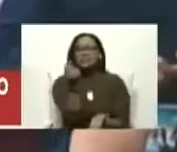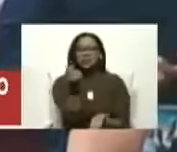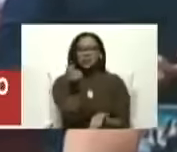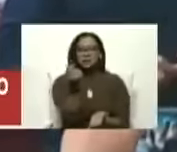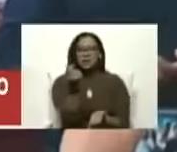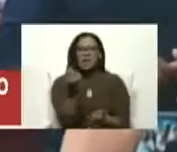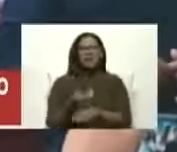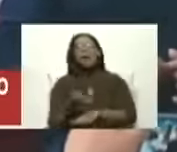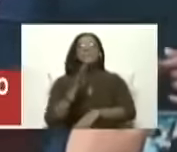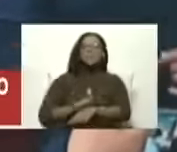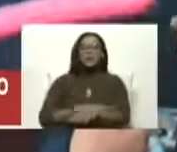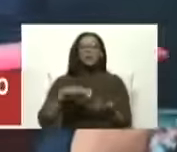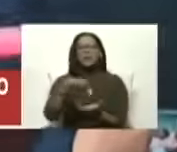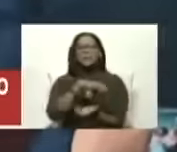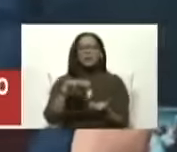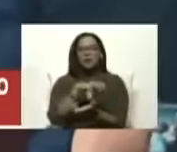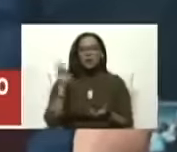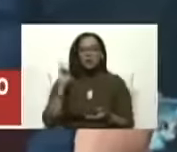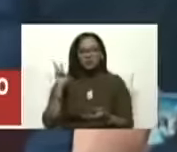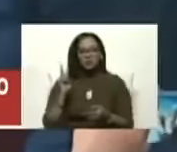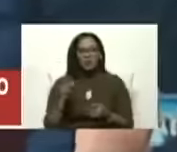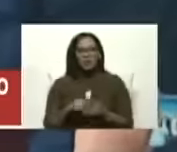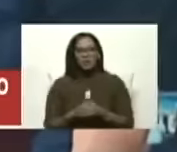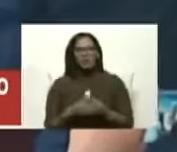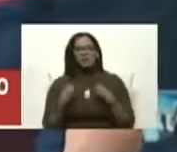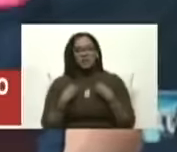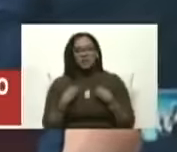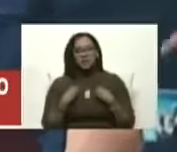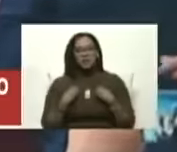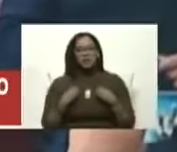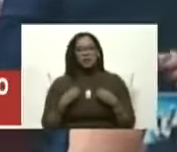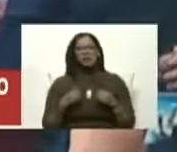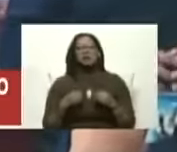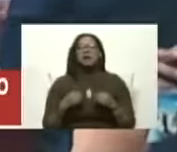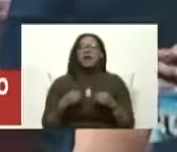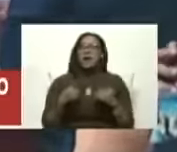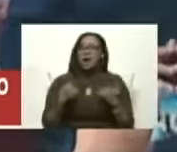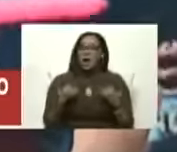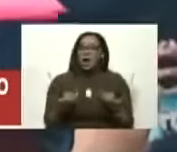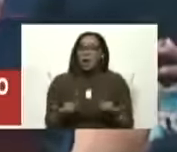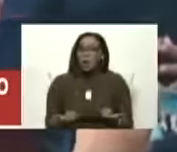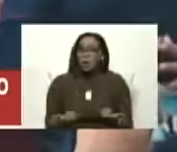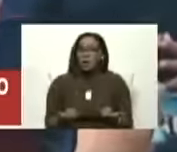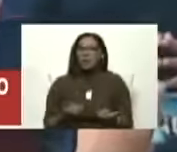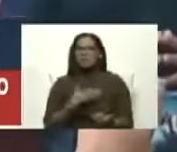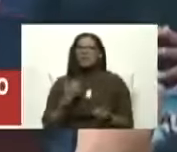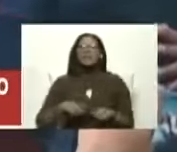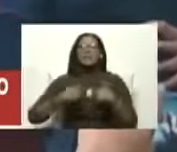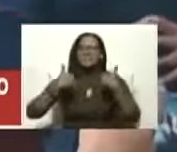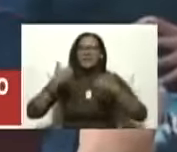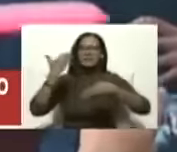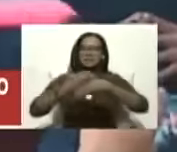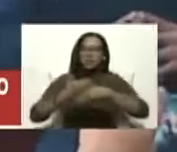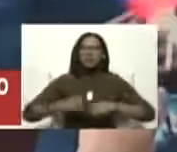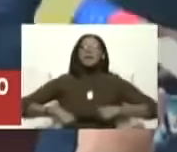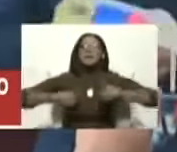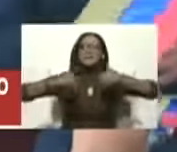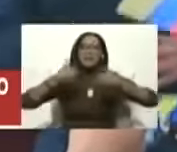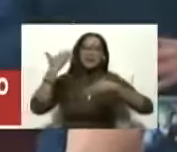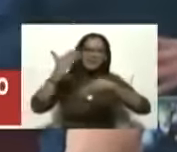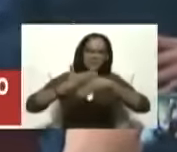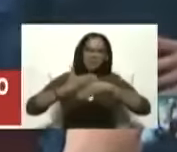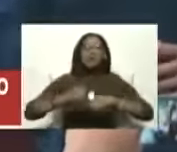las peores dificultades que nos tocaron vivir, sino que además pedían más sanciones, más